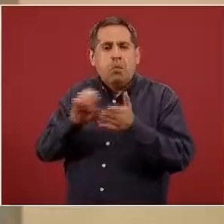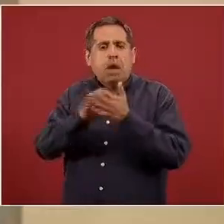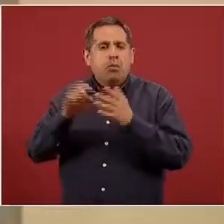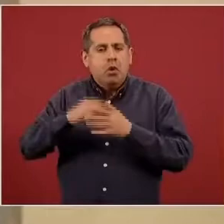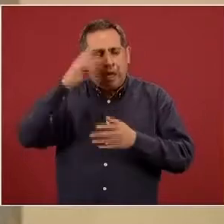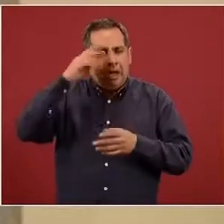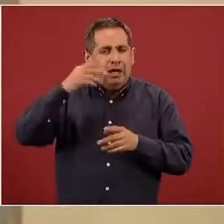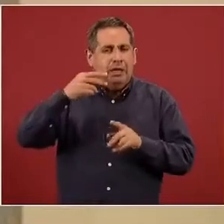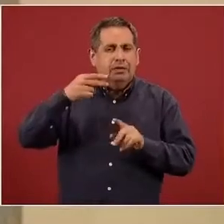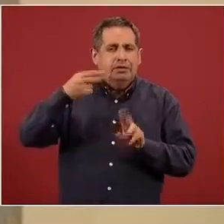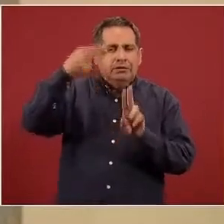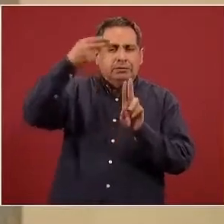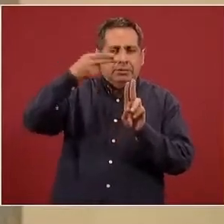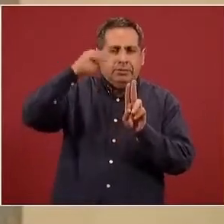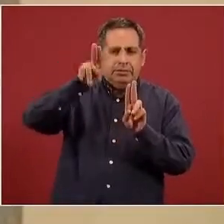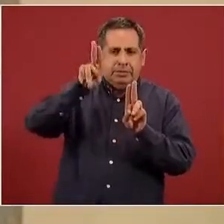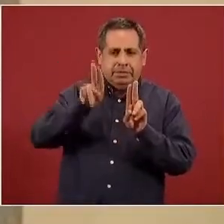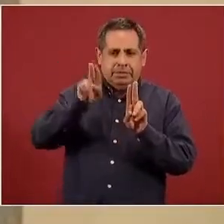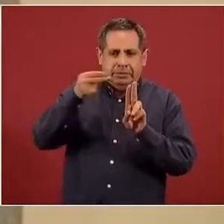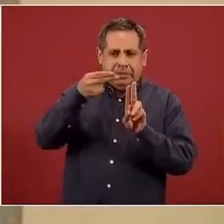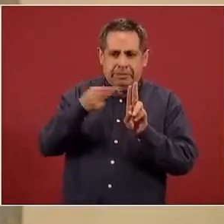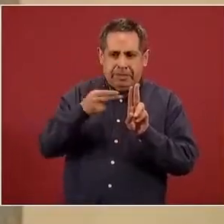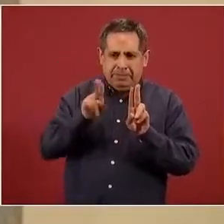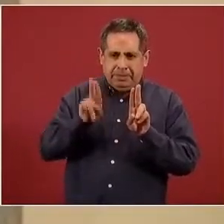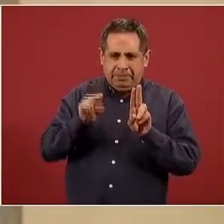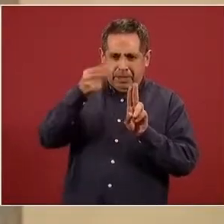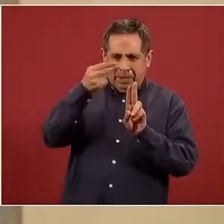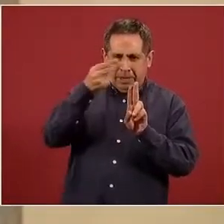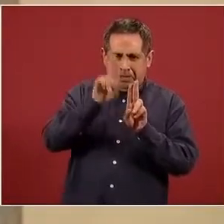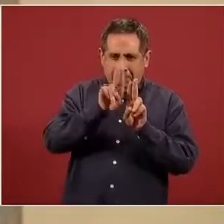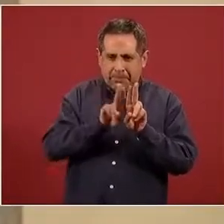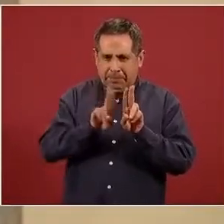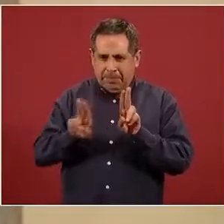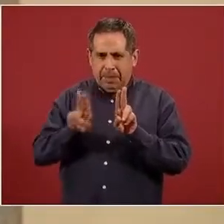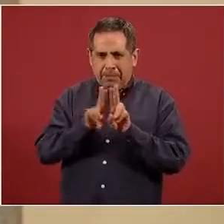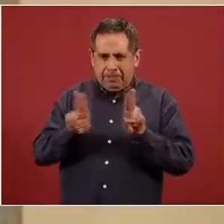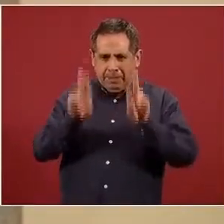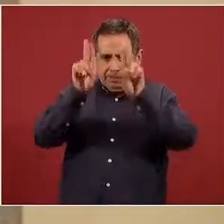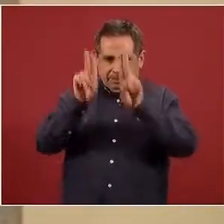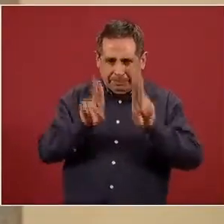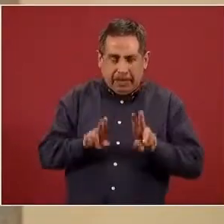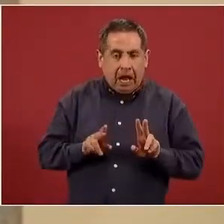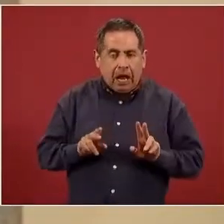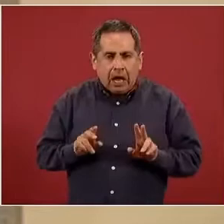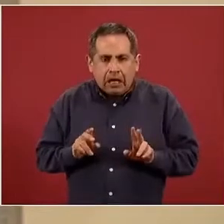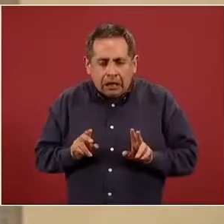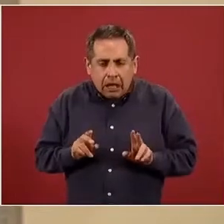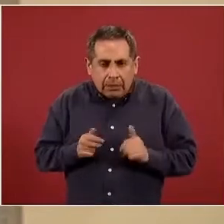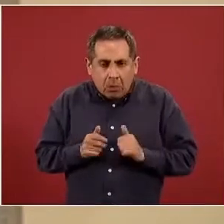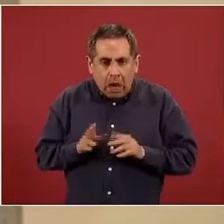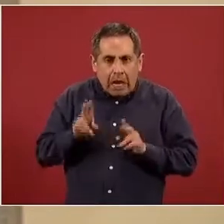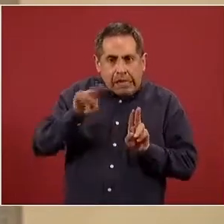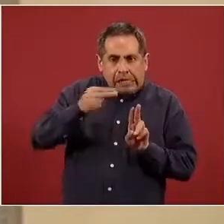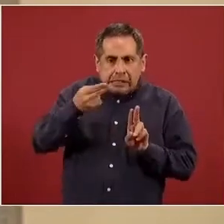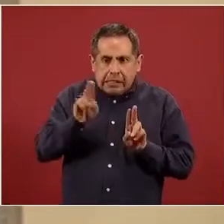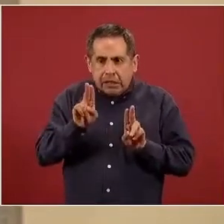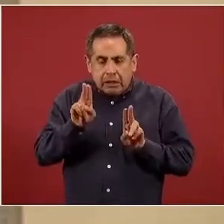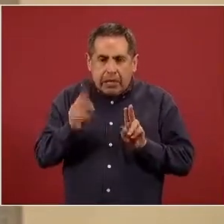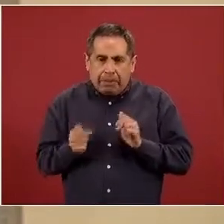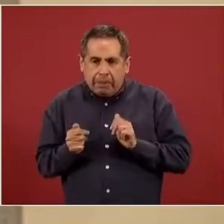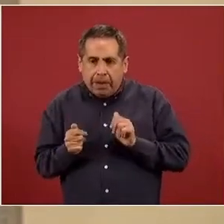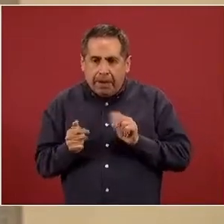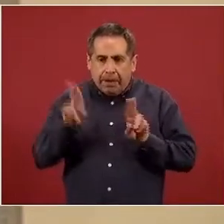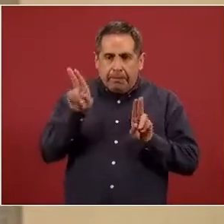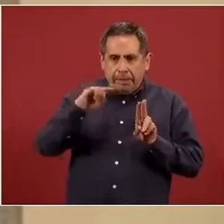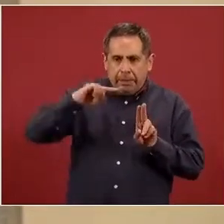Por ejemplo, en donde de repente van cayendo cada vez más rápido y tú tienes que decidir cómo llegar a acomodarlos para que